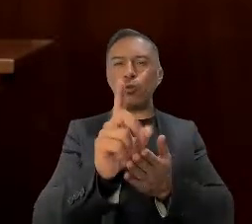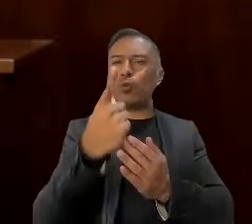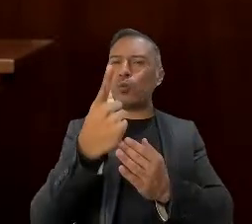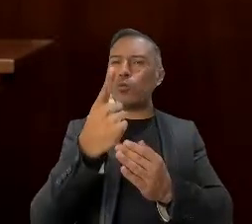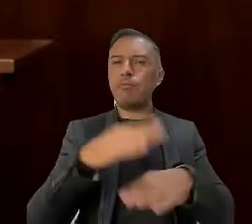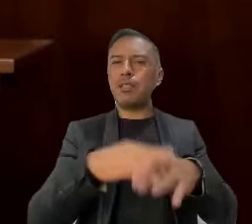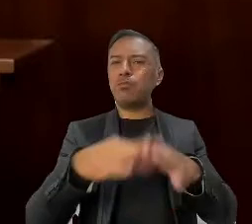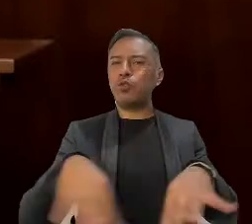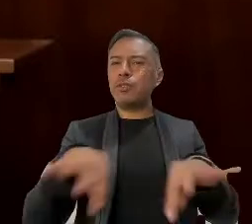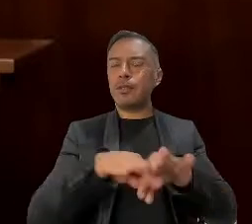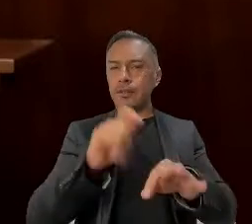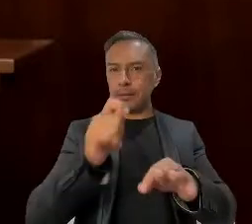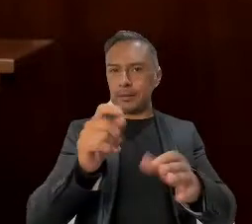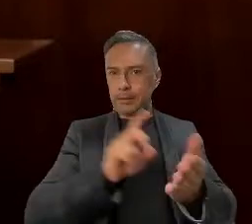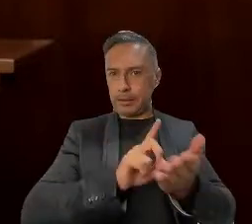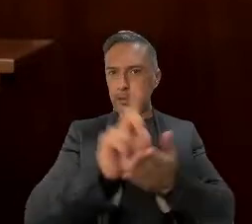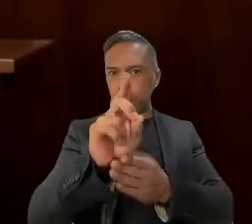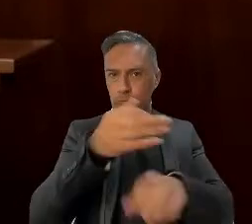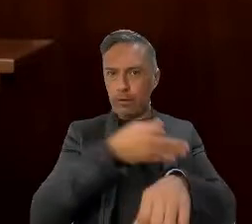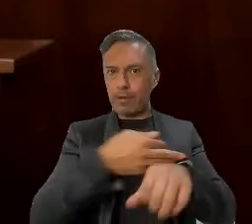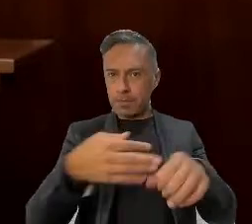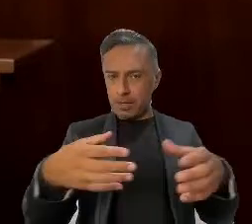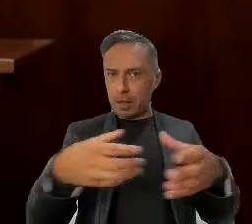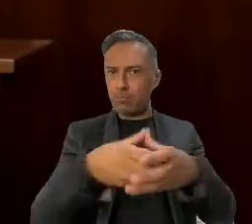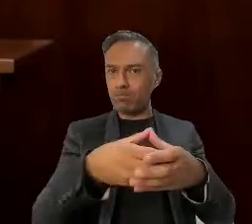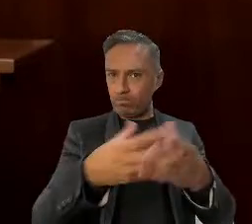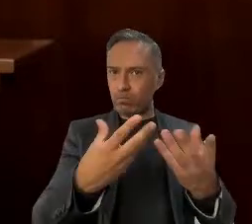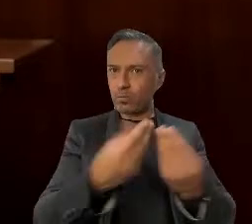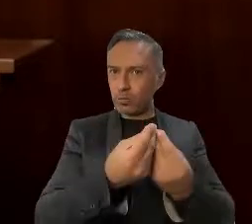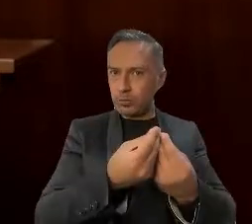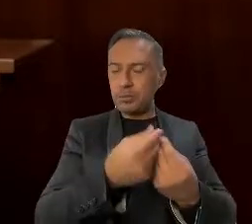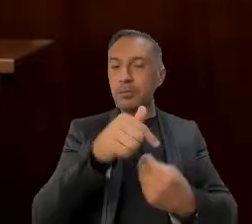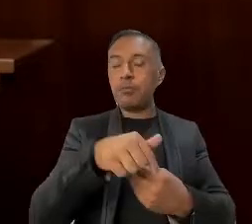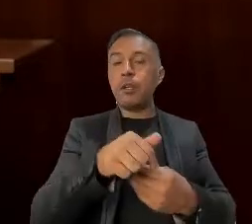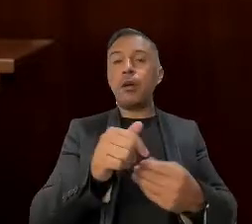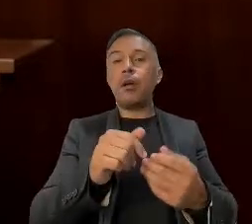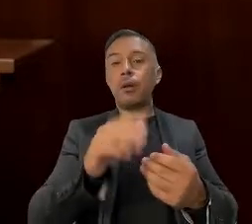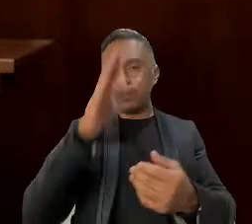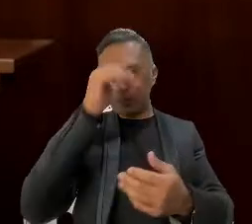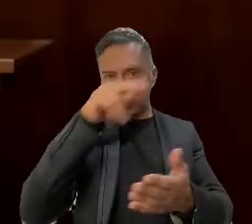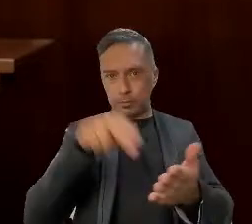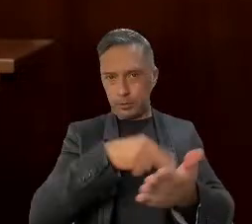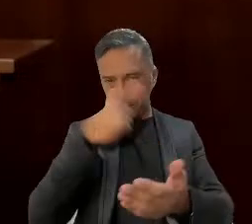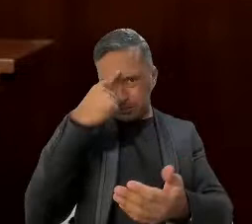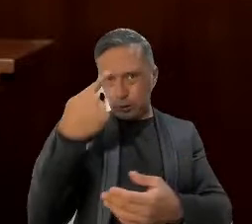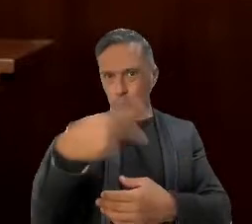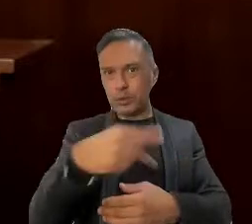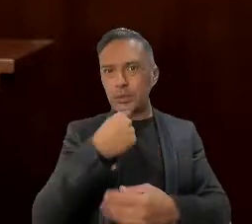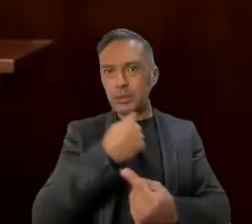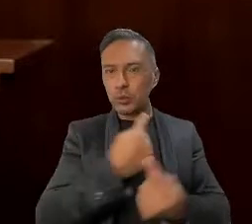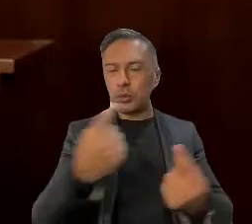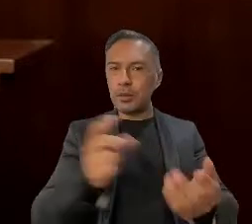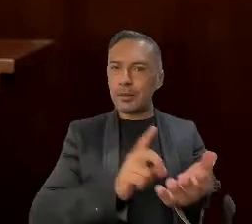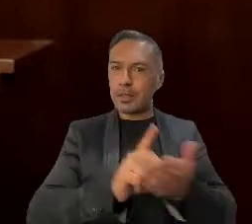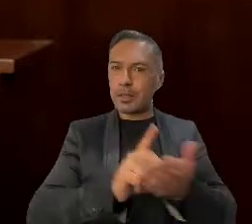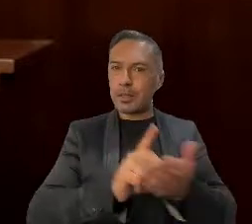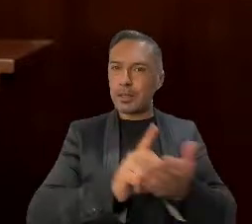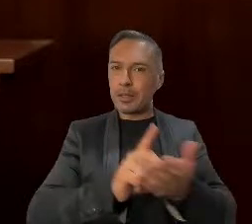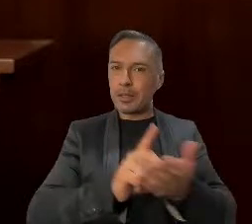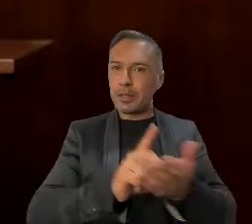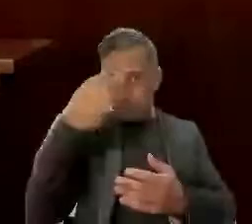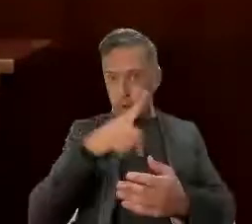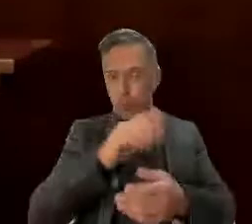a la familia contemplado en la convención sobre los derechos del niño adoptada por México en el en